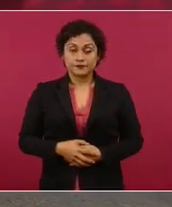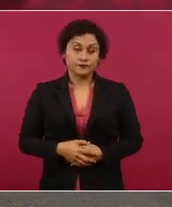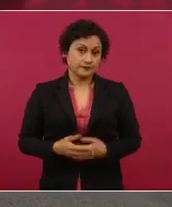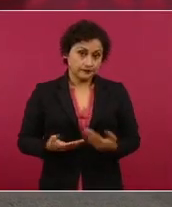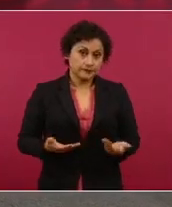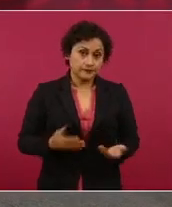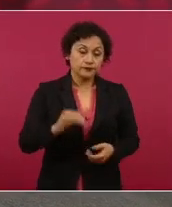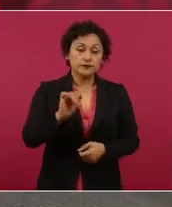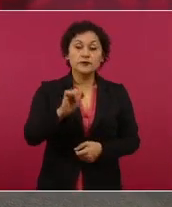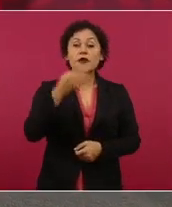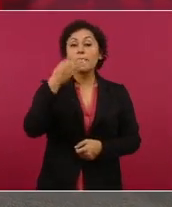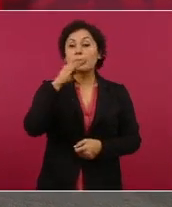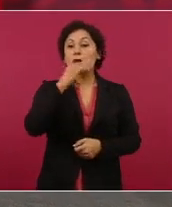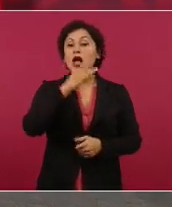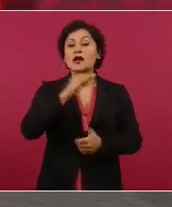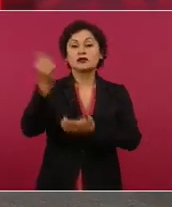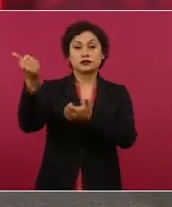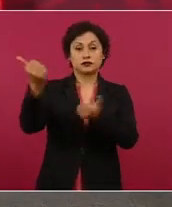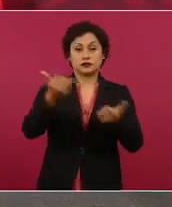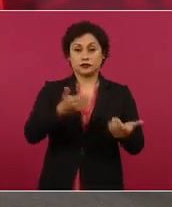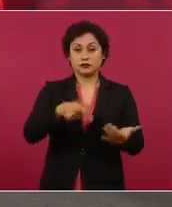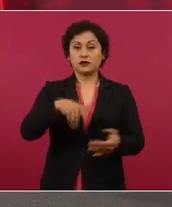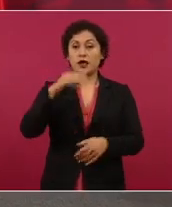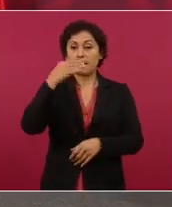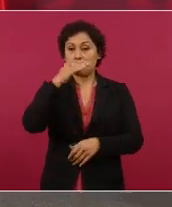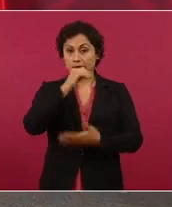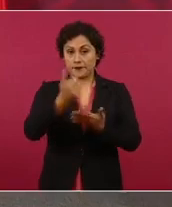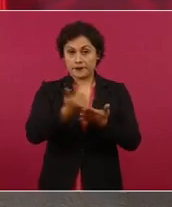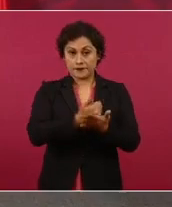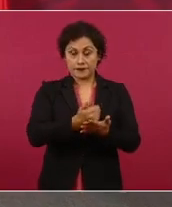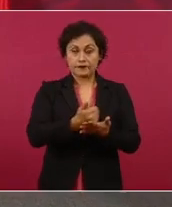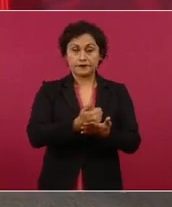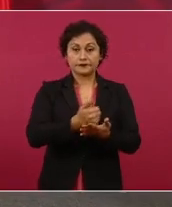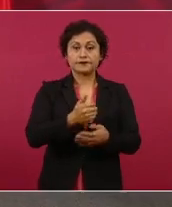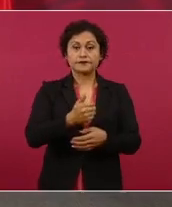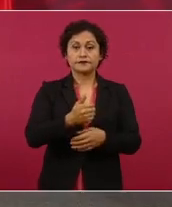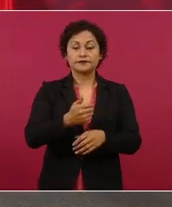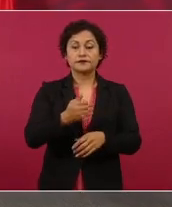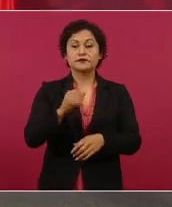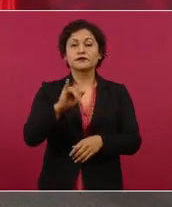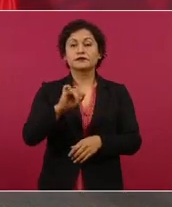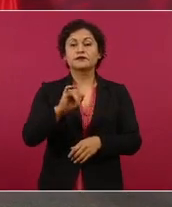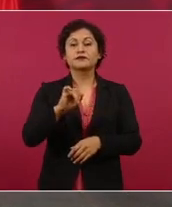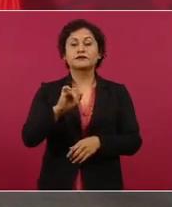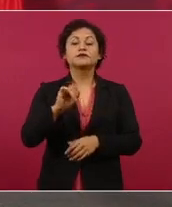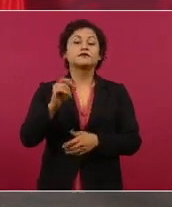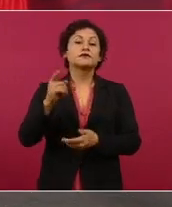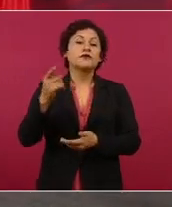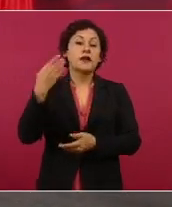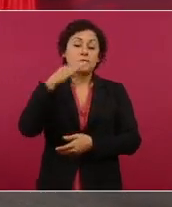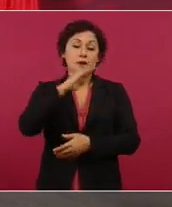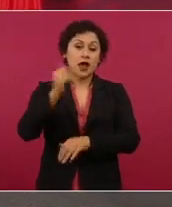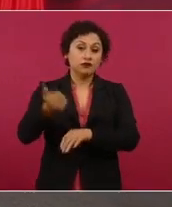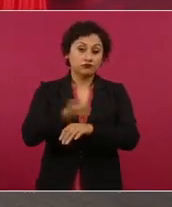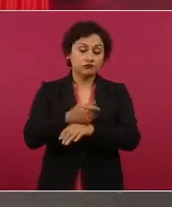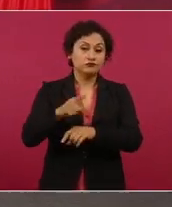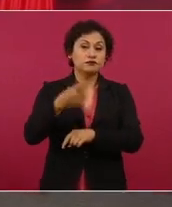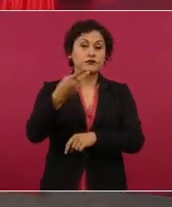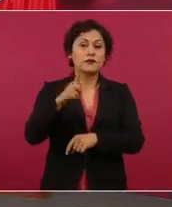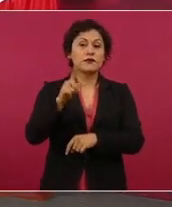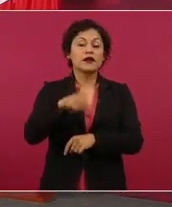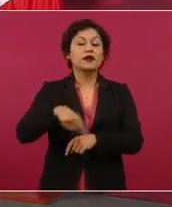importar maíz amarillo, pero de forraje, para